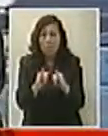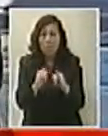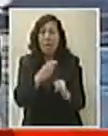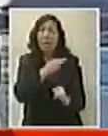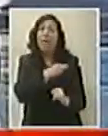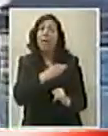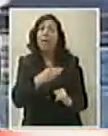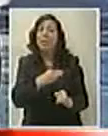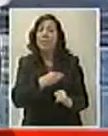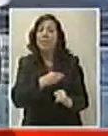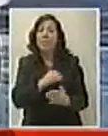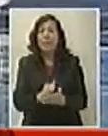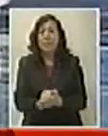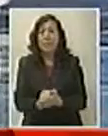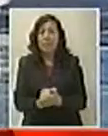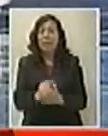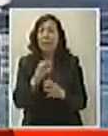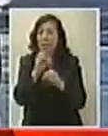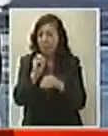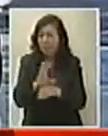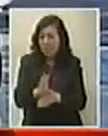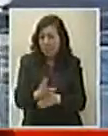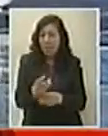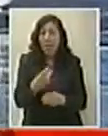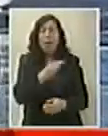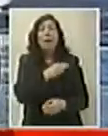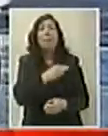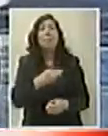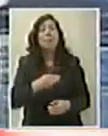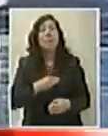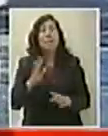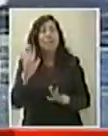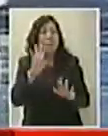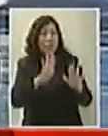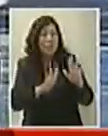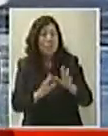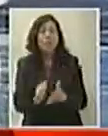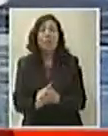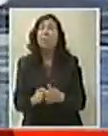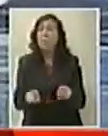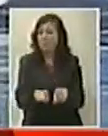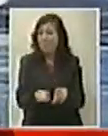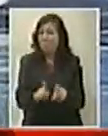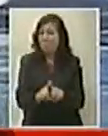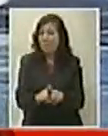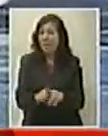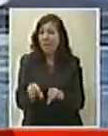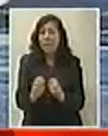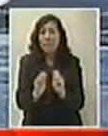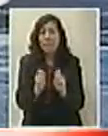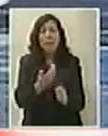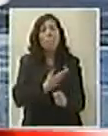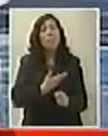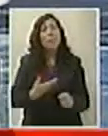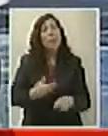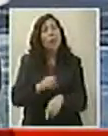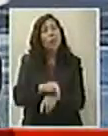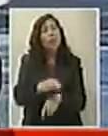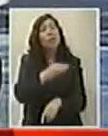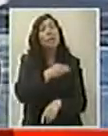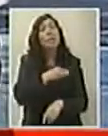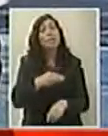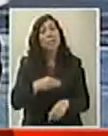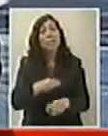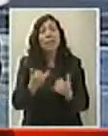al Ministro de Energía y Minas, al Ministro del Ambiente y también lo estamos haciendo llegar al Presidente del Consejo de